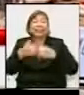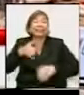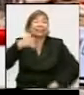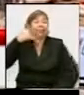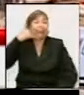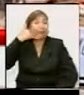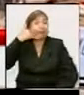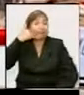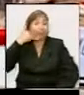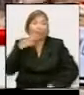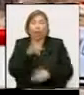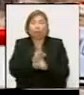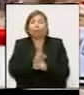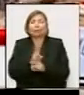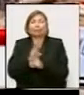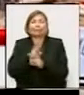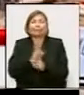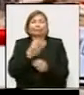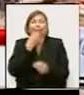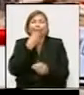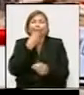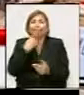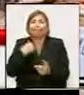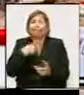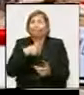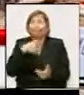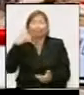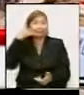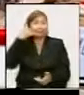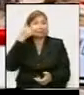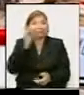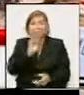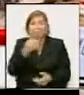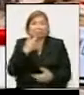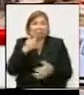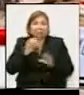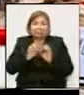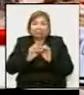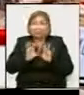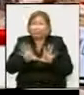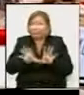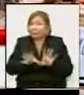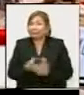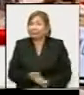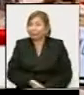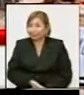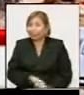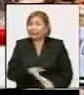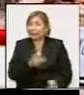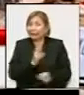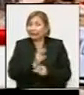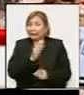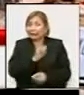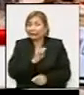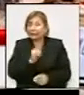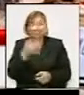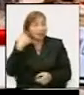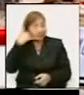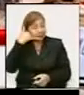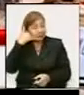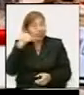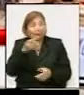telefonía conservan la información de nuestras llamadas por un periodo que a nadie le queda claro y con una autoridad legal débil y